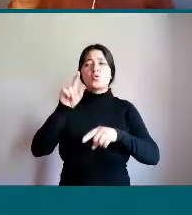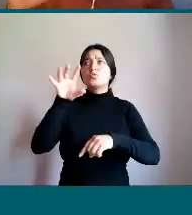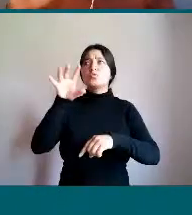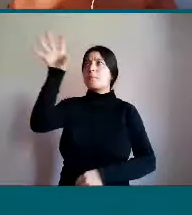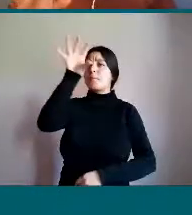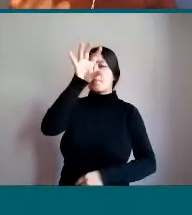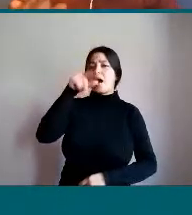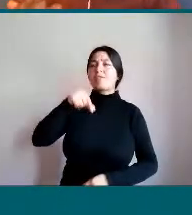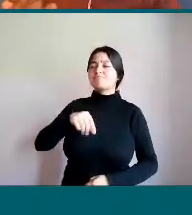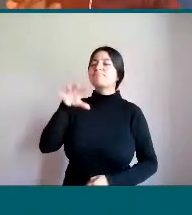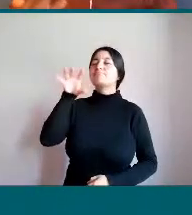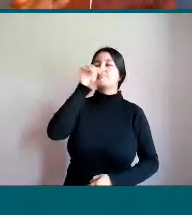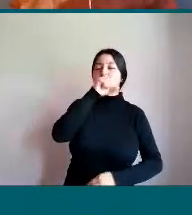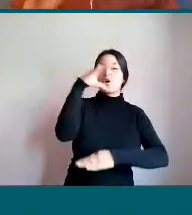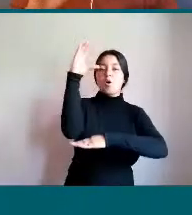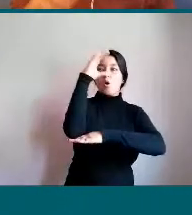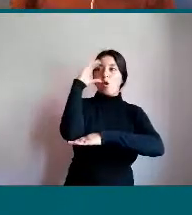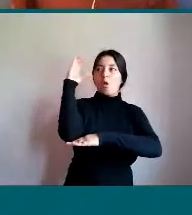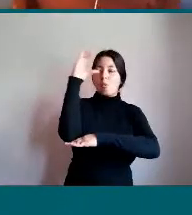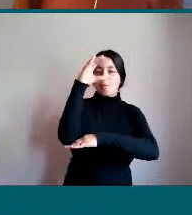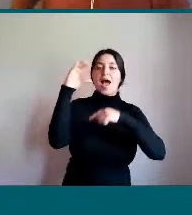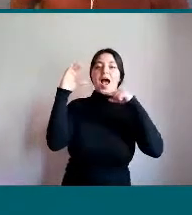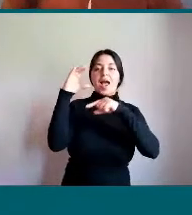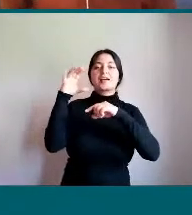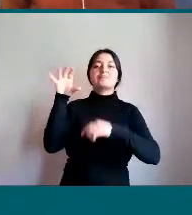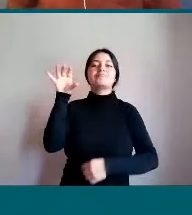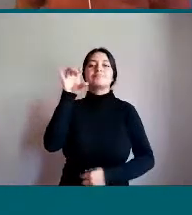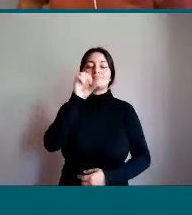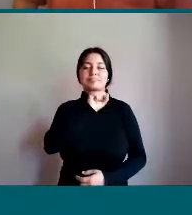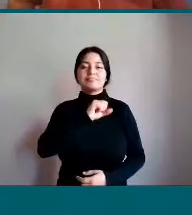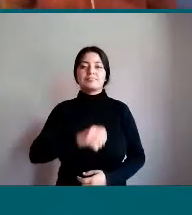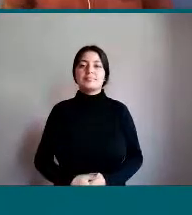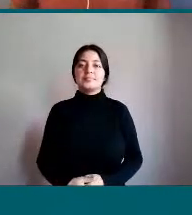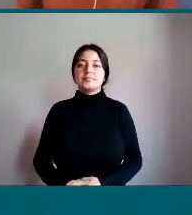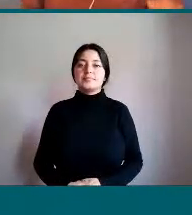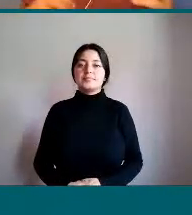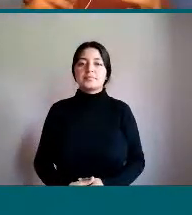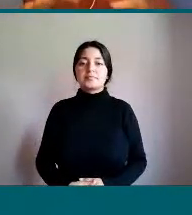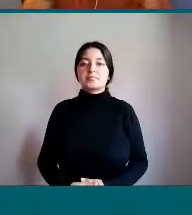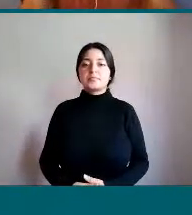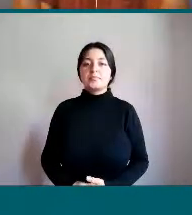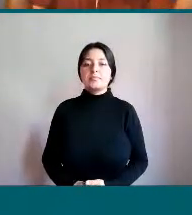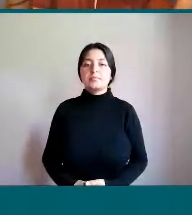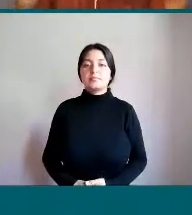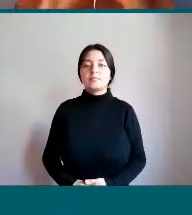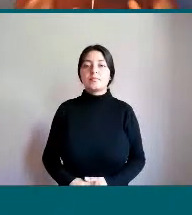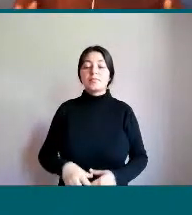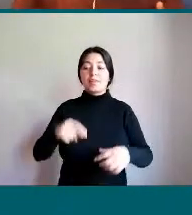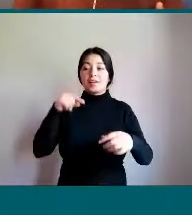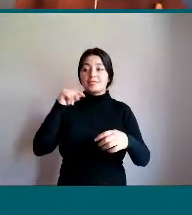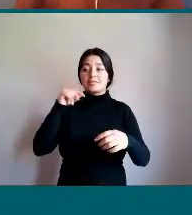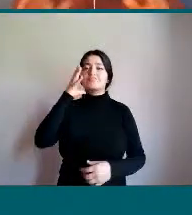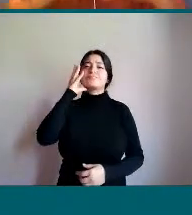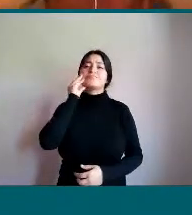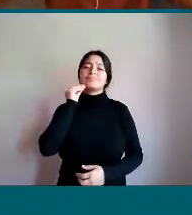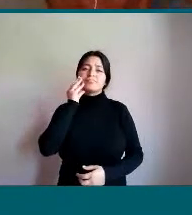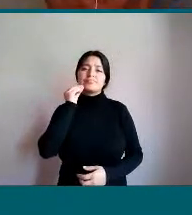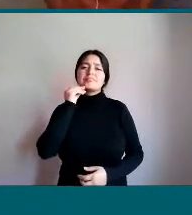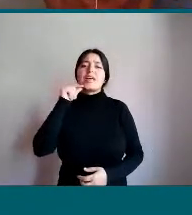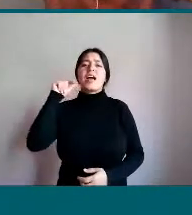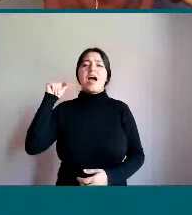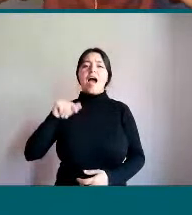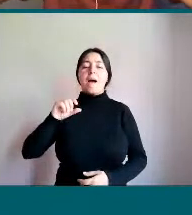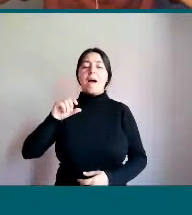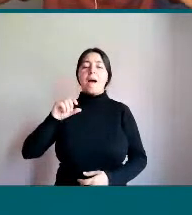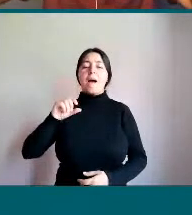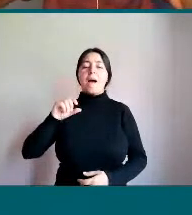Colombia esto es así, las redactamos y las trabajamos de lo más abstracto a lo más concreto. Entonces, lo primero que